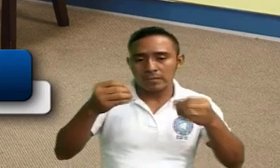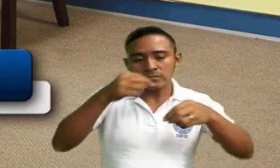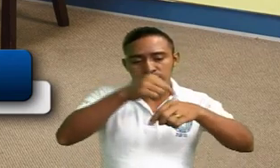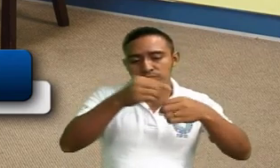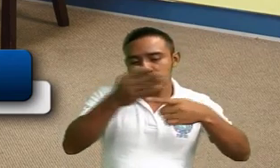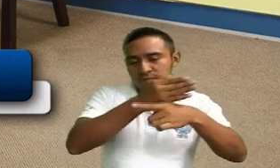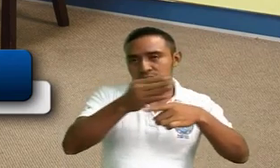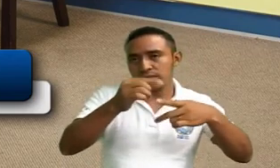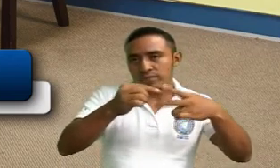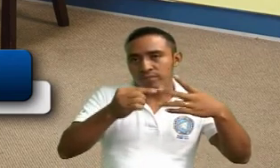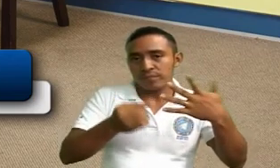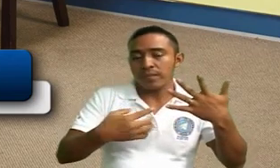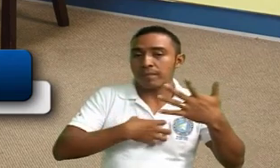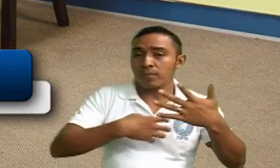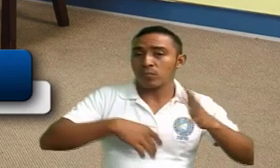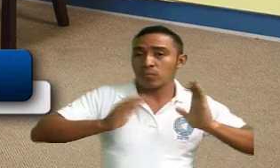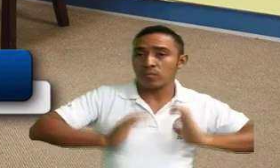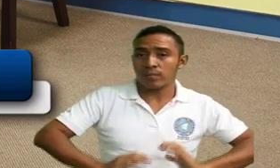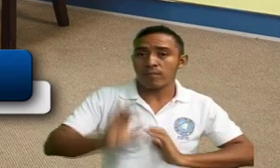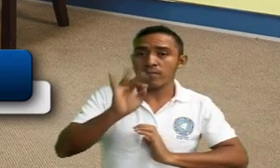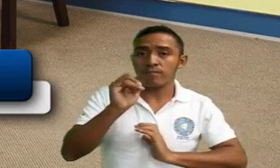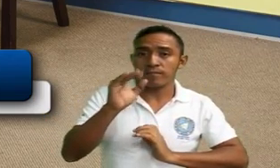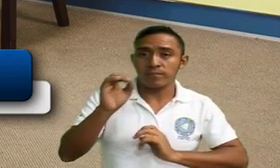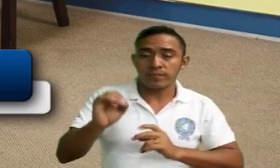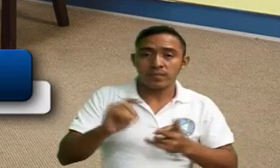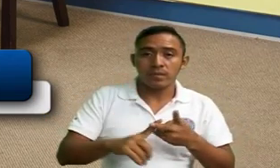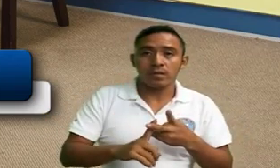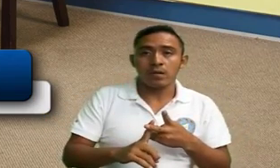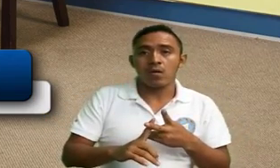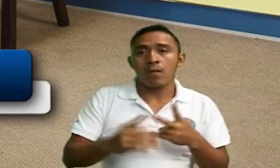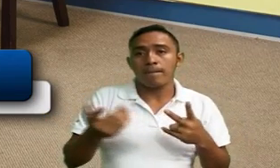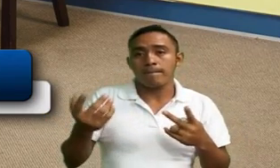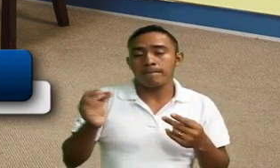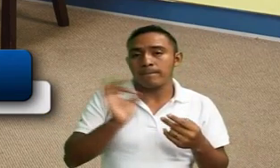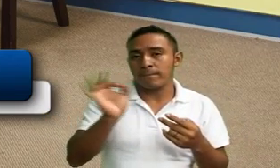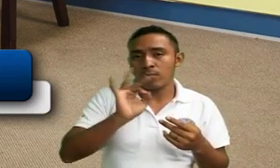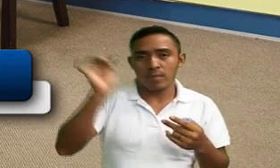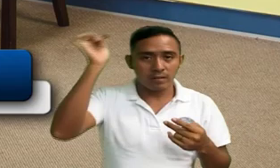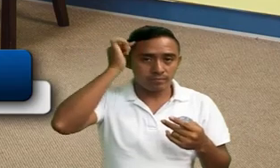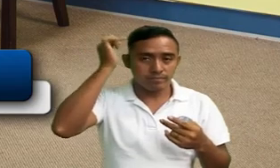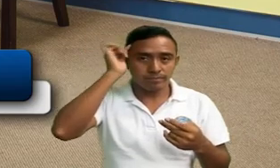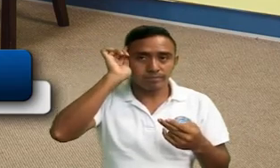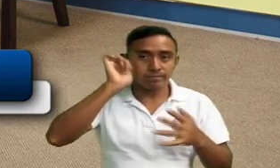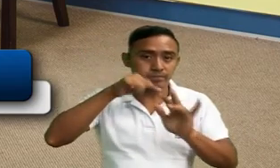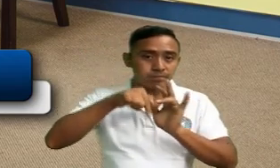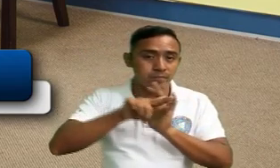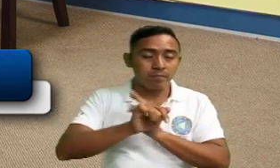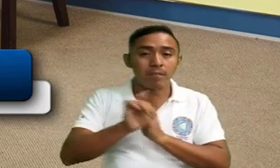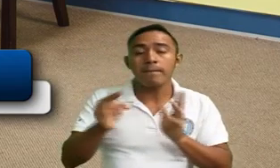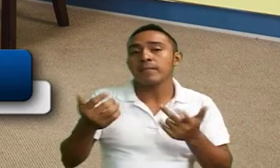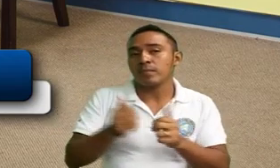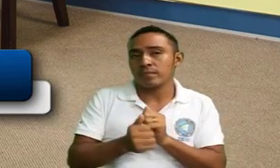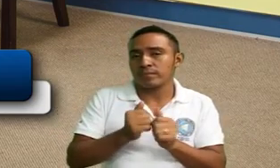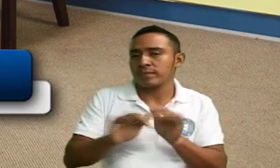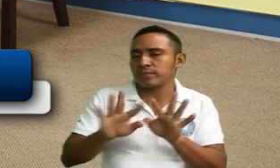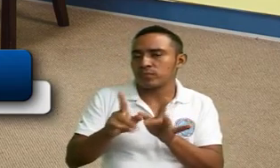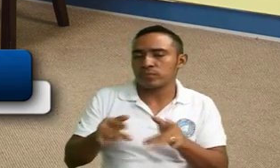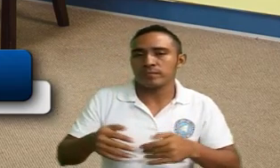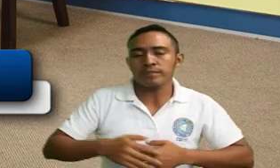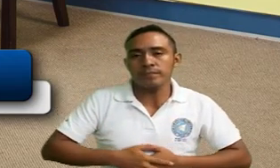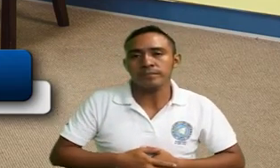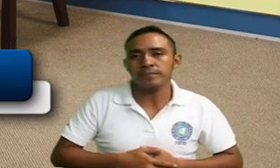no solamente son físicos, sino también que son conductuales, que son psicológicos y que afectan a la mujer. Hay una creencia,